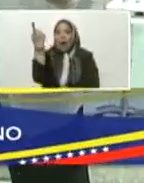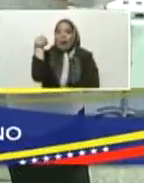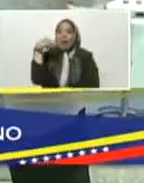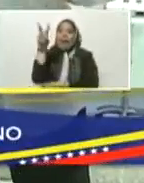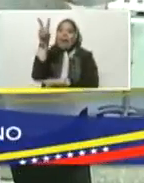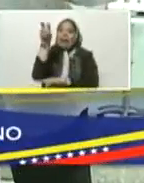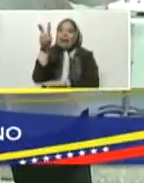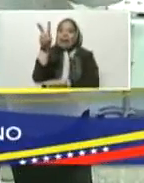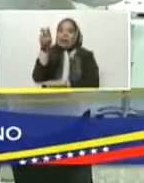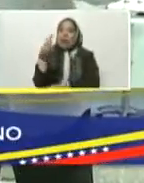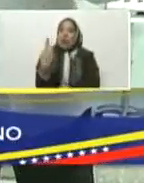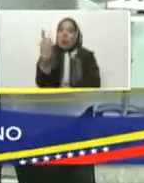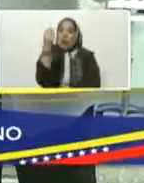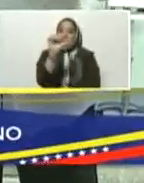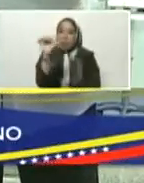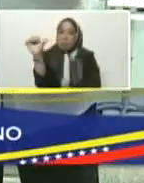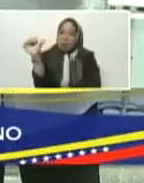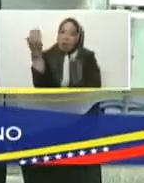hace ya casi una semana.